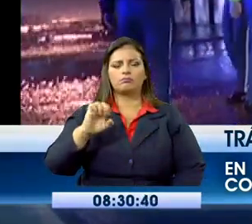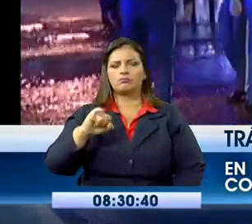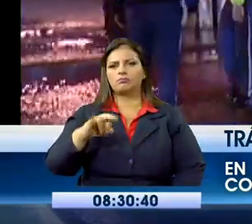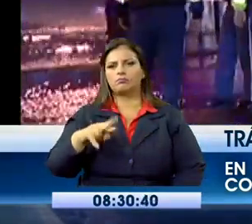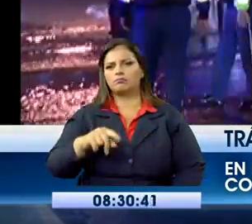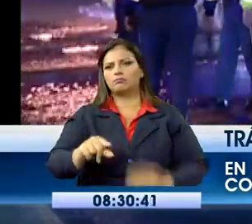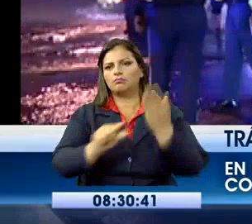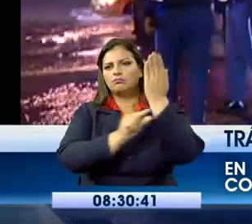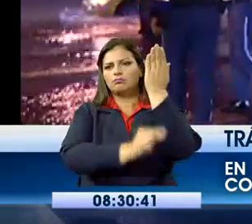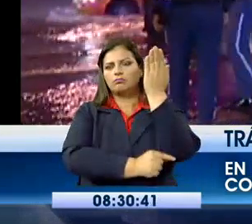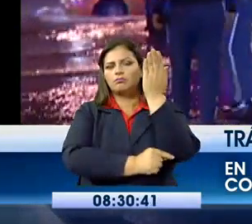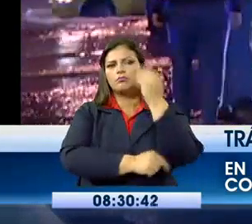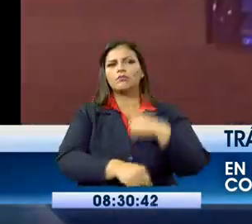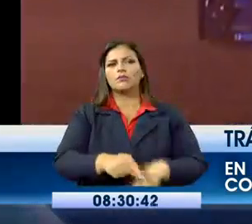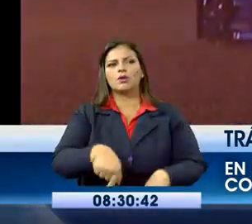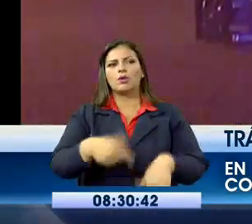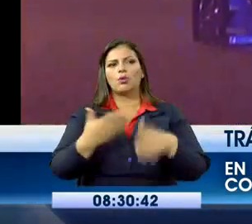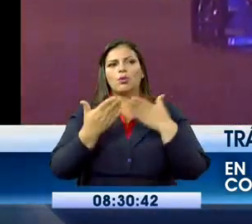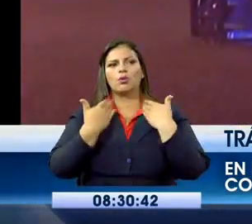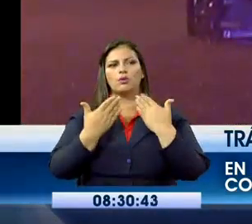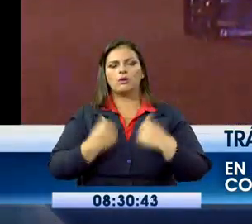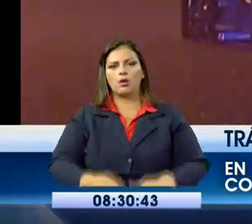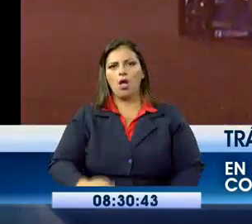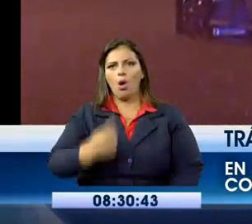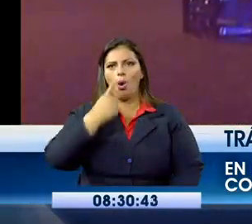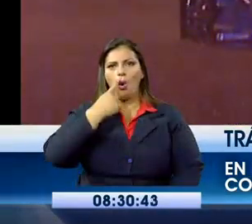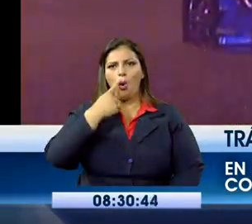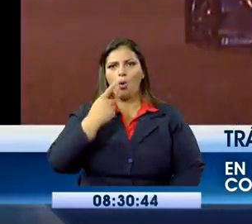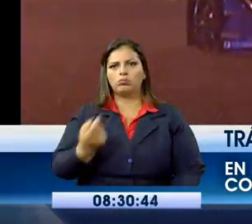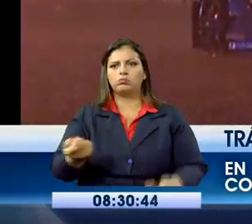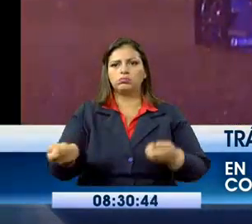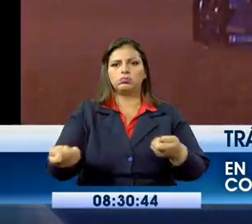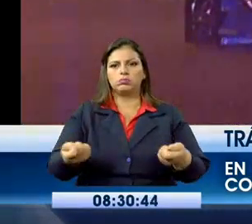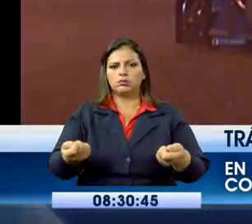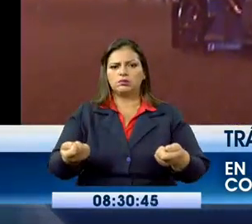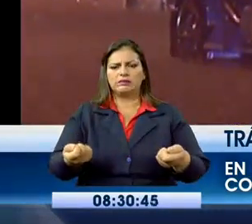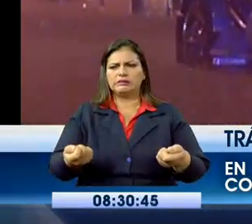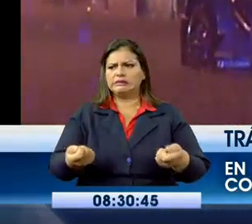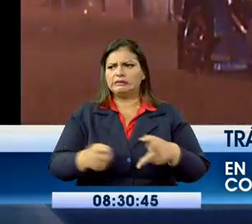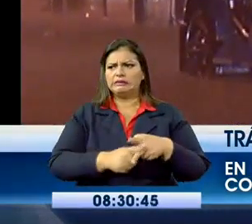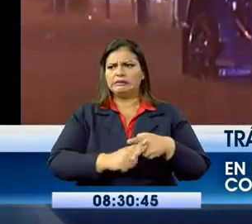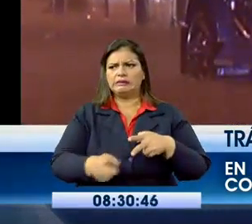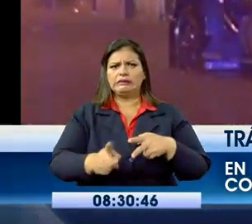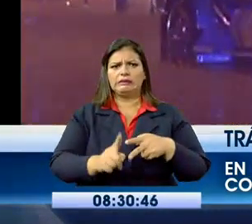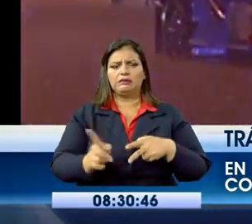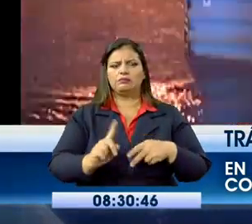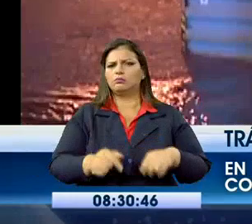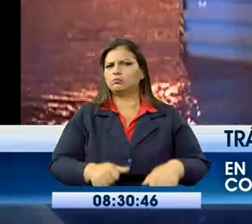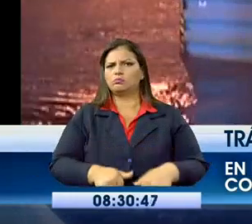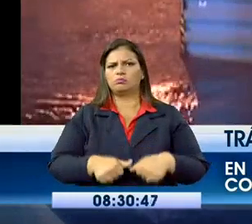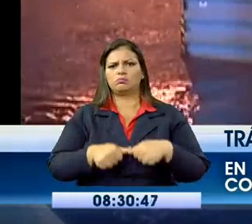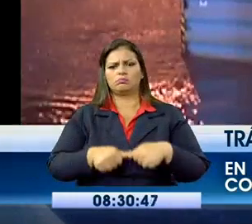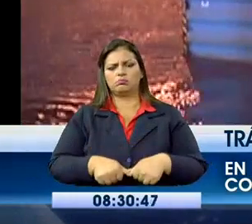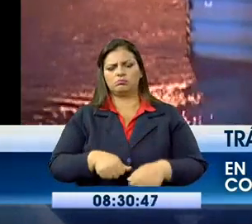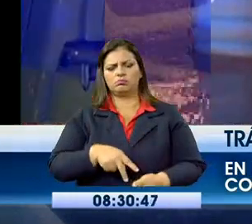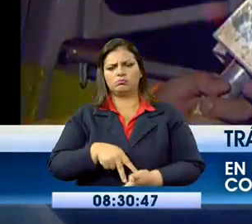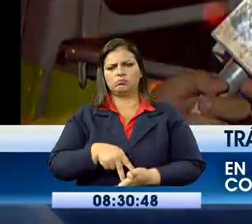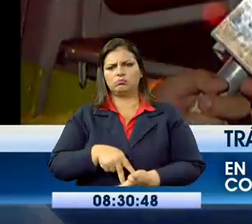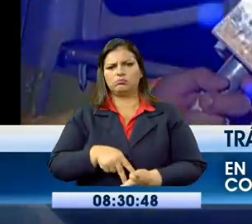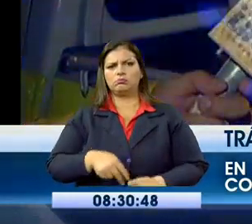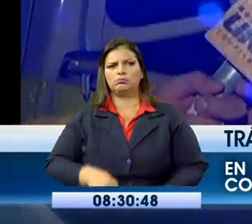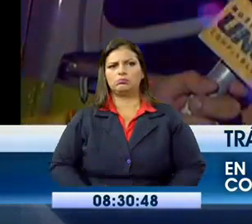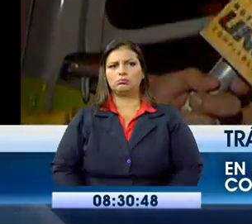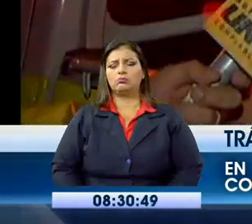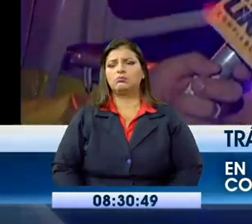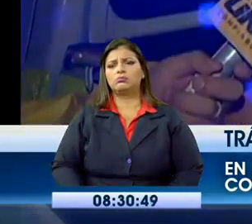del pesado vehículo permaneció en el lugar para afrontar la situación, lo que no es muy... Me